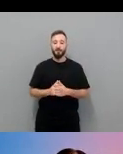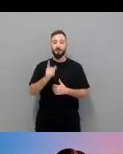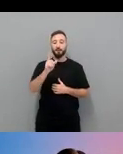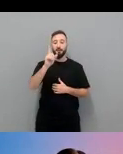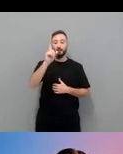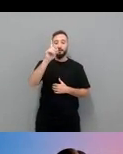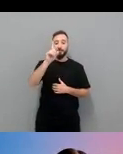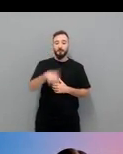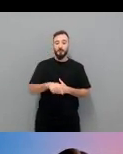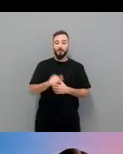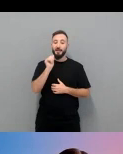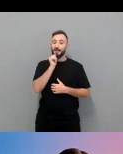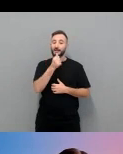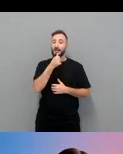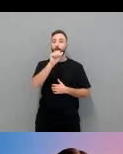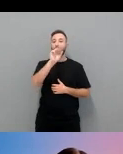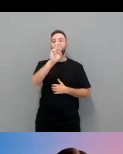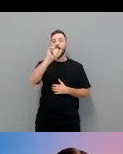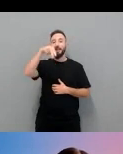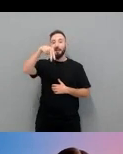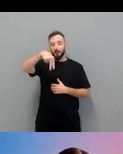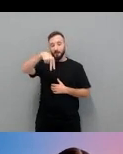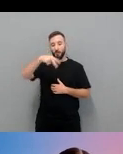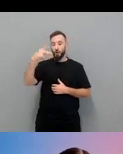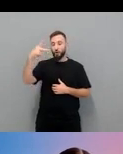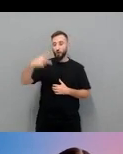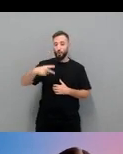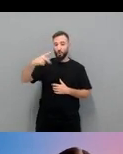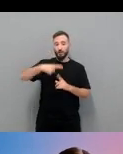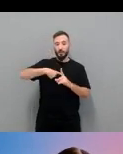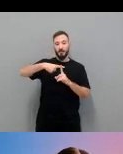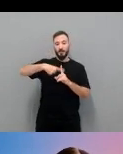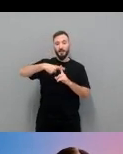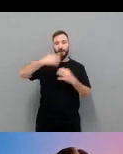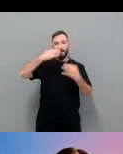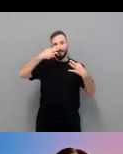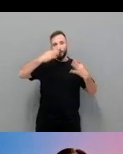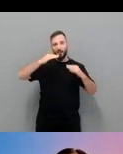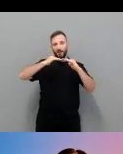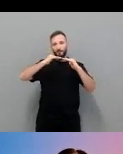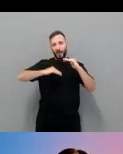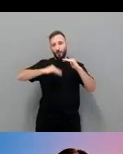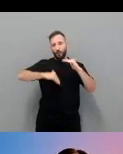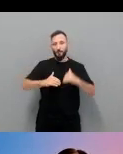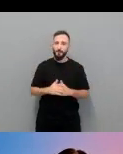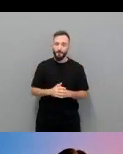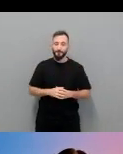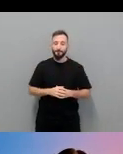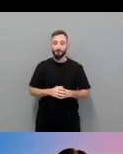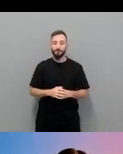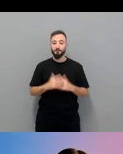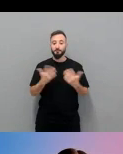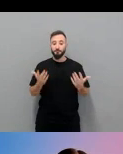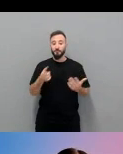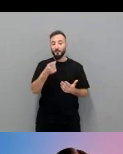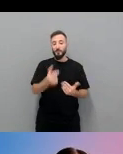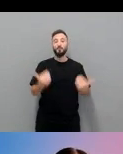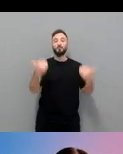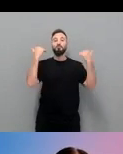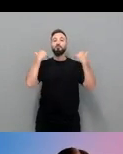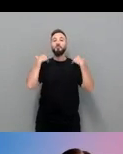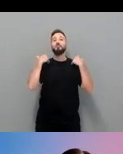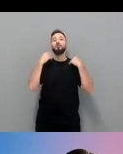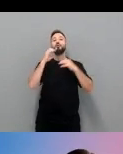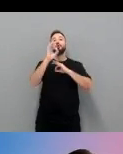la clave PIN. Y estas dos ya son de un nivel de seguridad mucho más bajito. ¿Vale? Estos son los organismos donde se